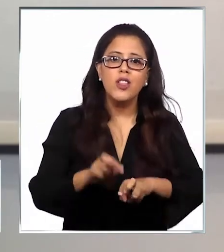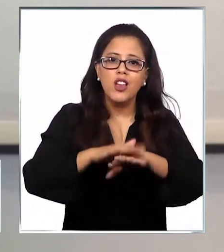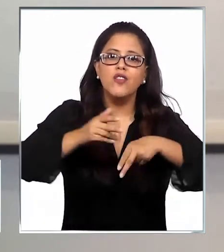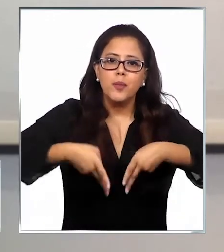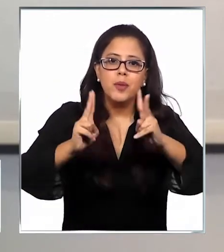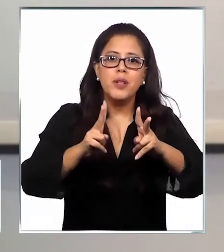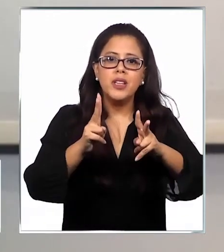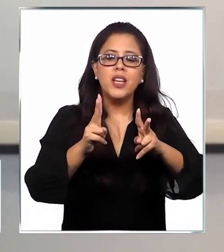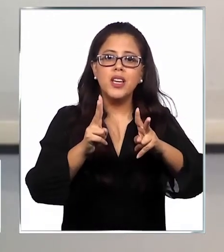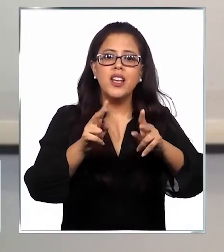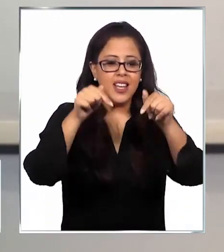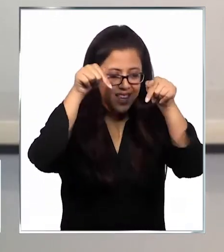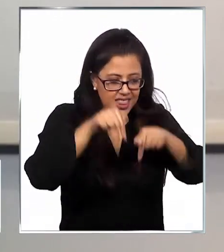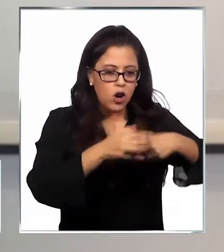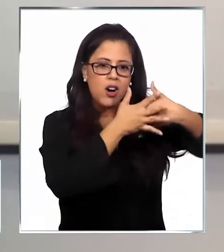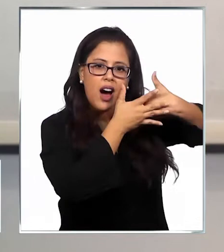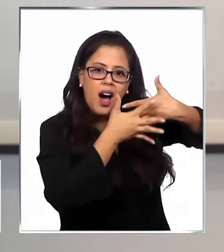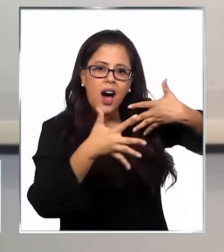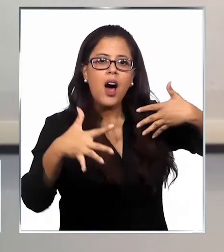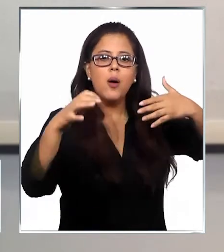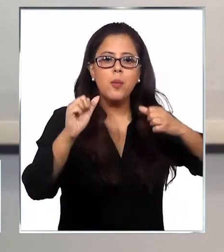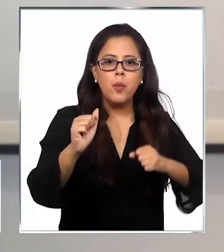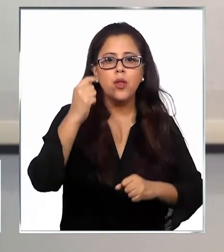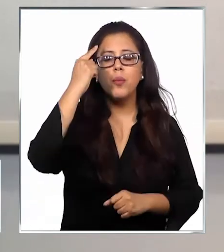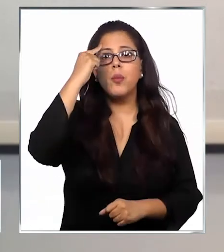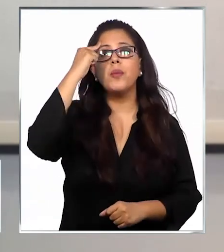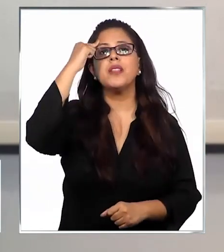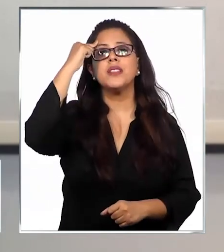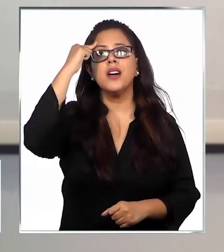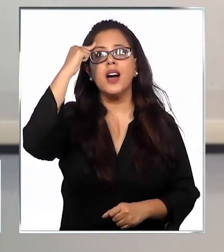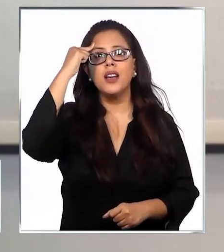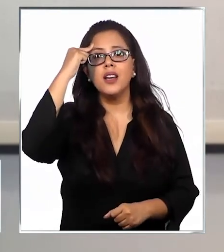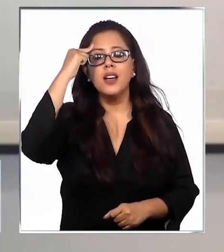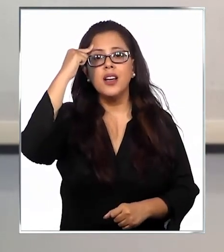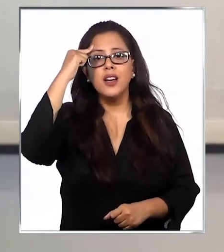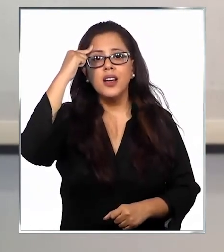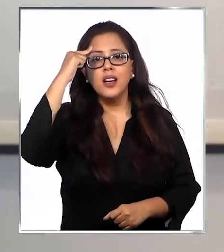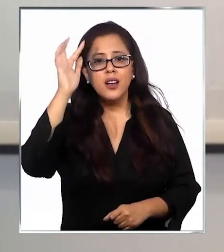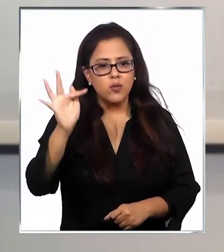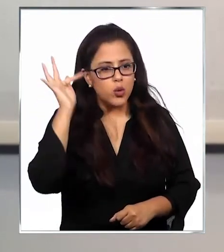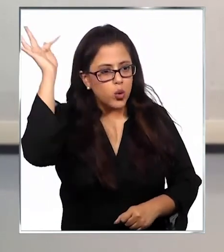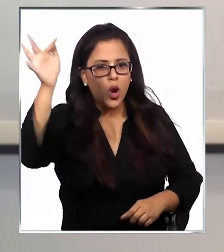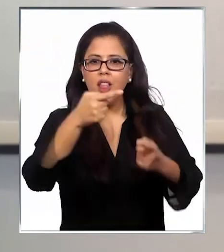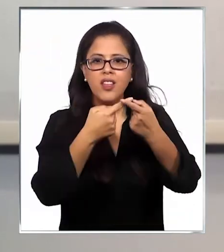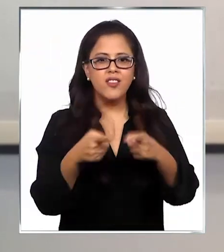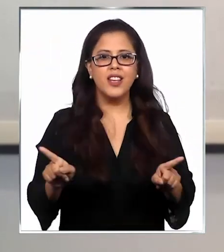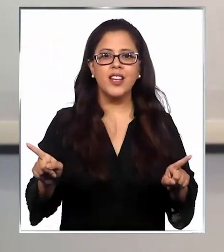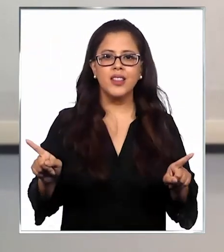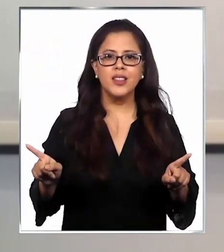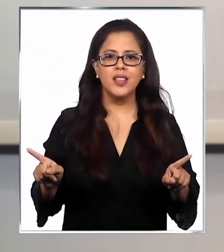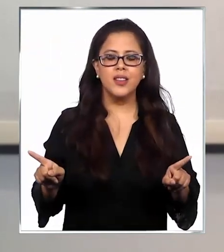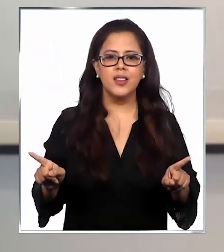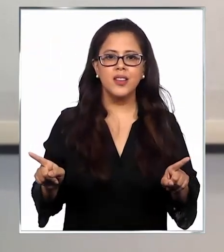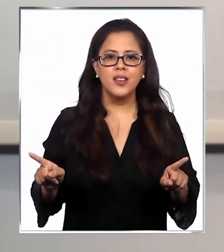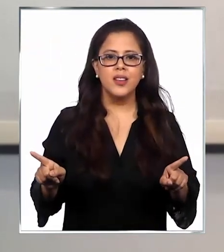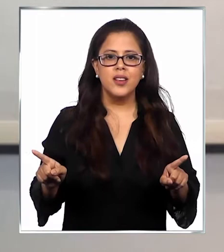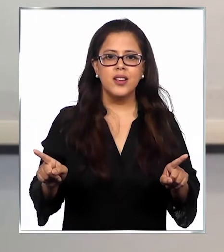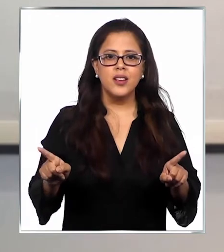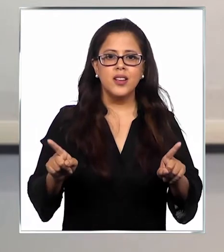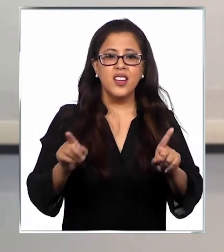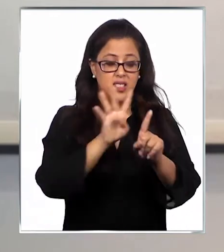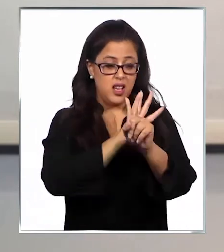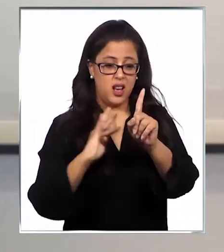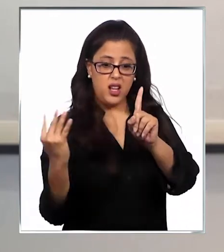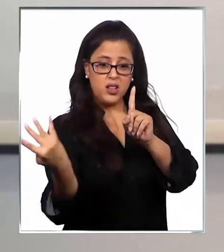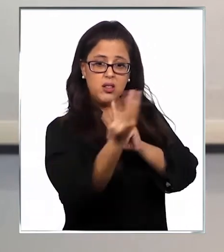nos va a permitir decir que de aquí para adelante podemos mirar con una perspectiva, con unos ojos distintos lo que se nos viene. En la medida que nuestro entorno no asuma